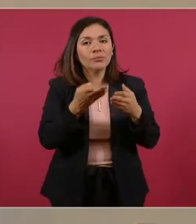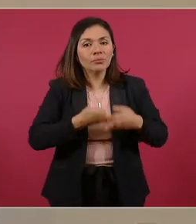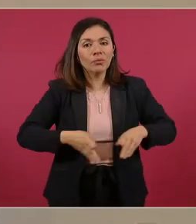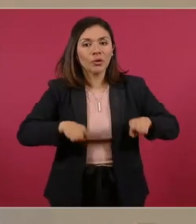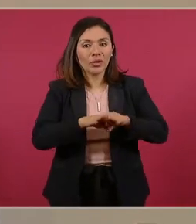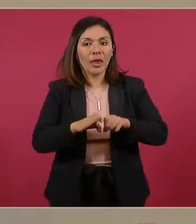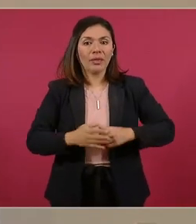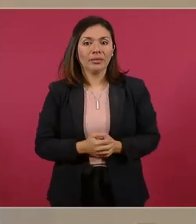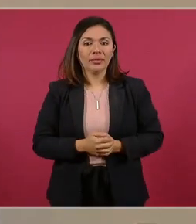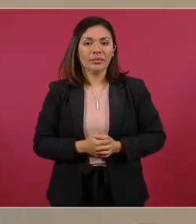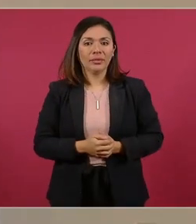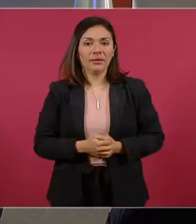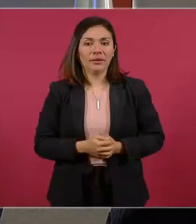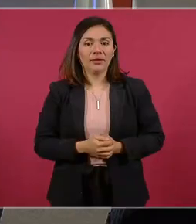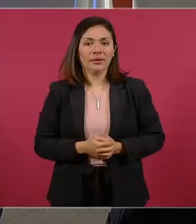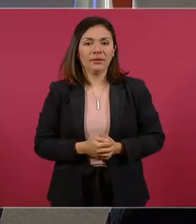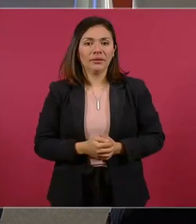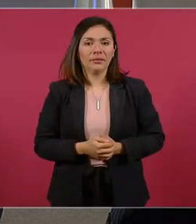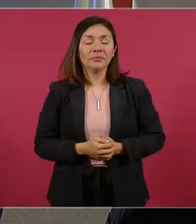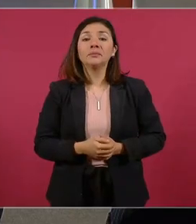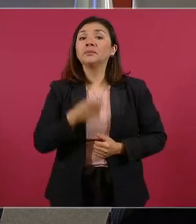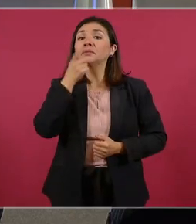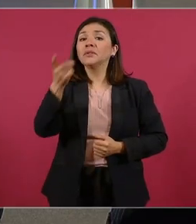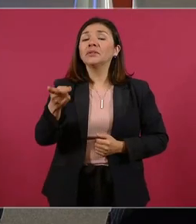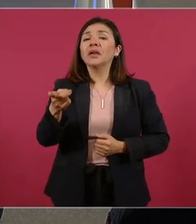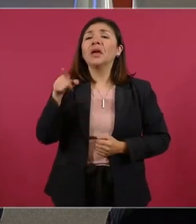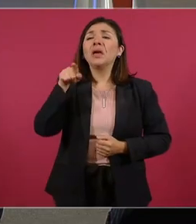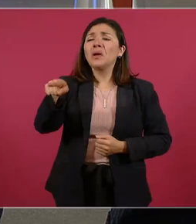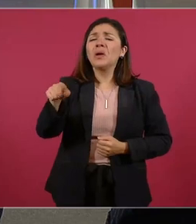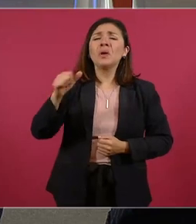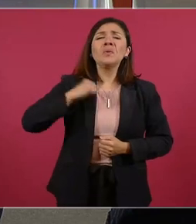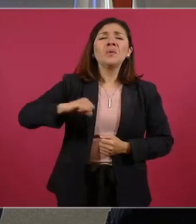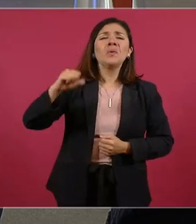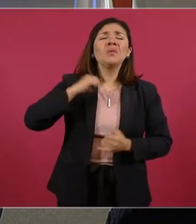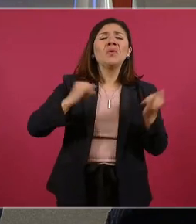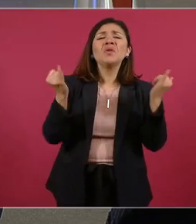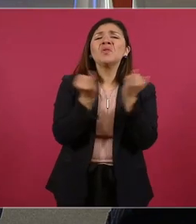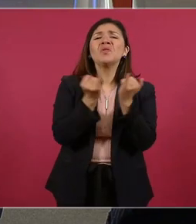¿Es tan vieja como la democracia misma? Pues sí, porque no ha habido democracia.